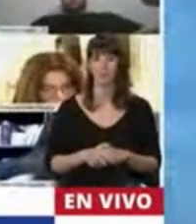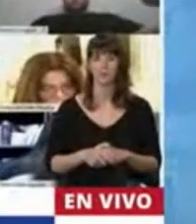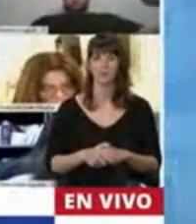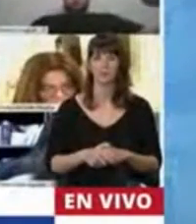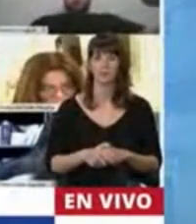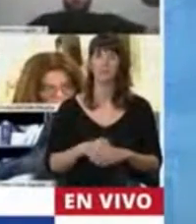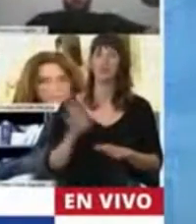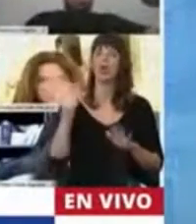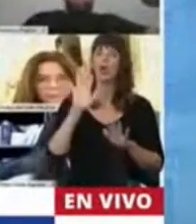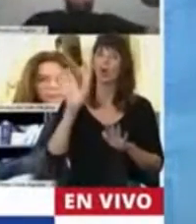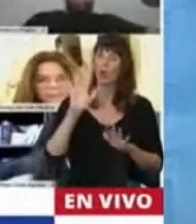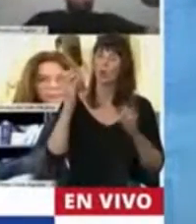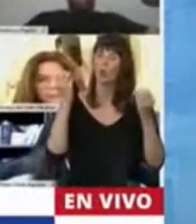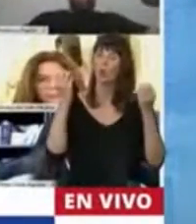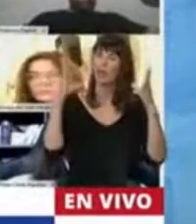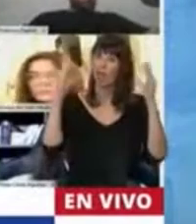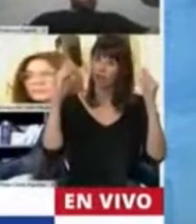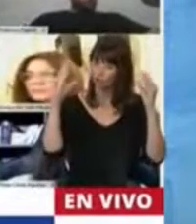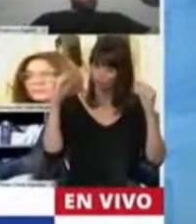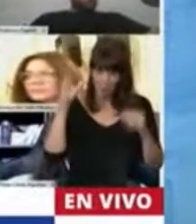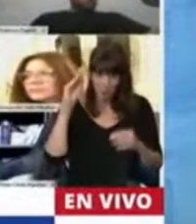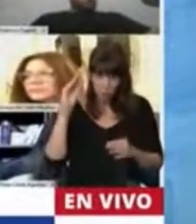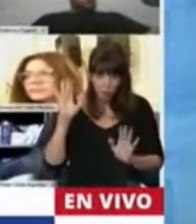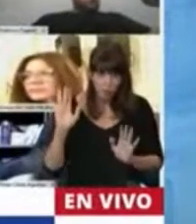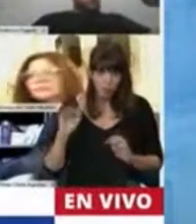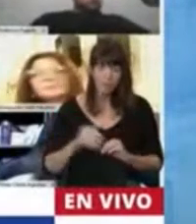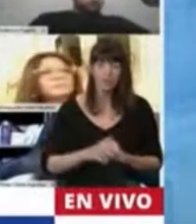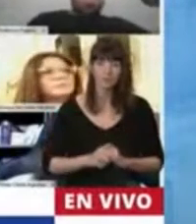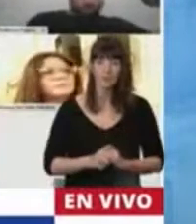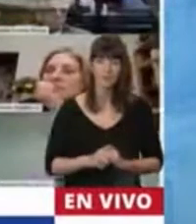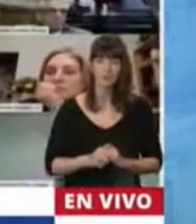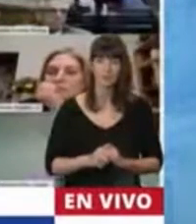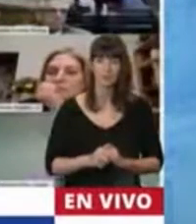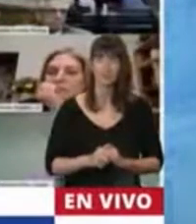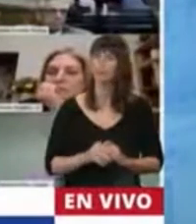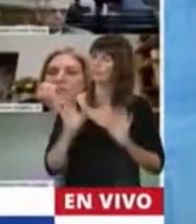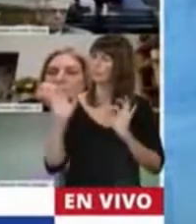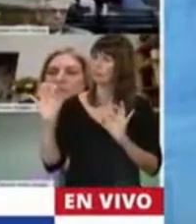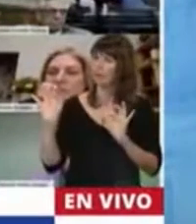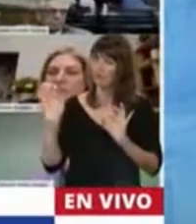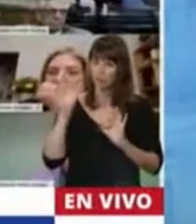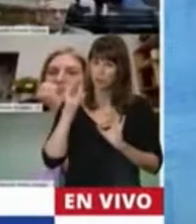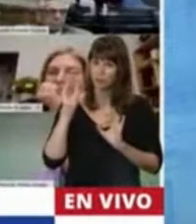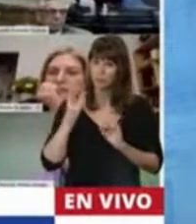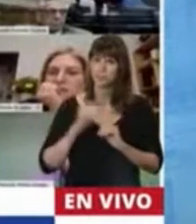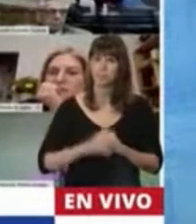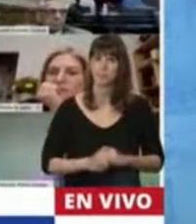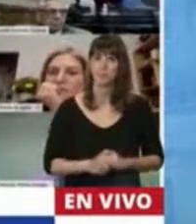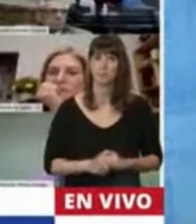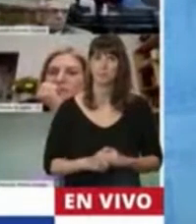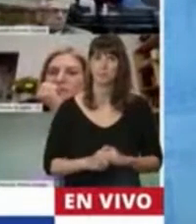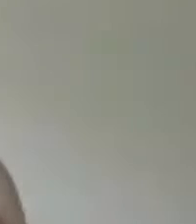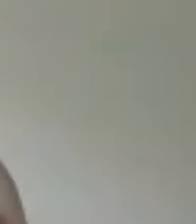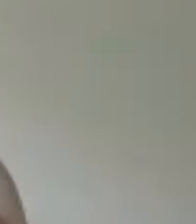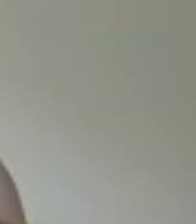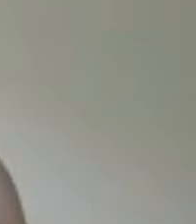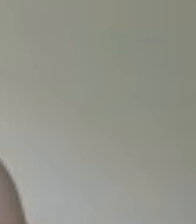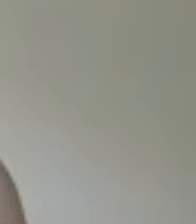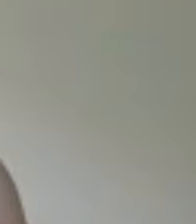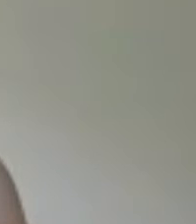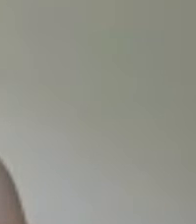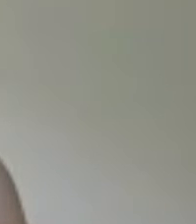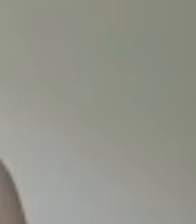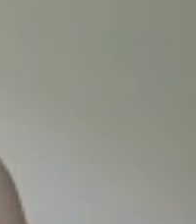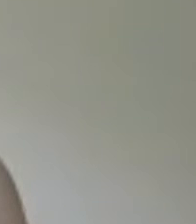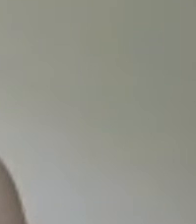una regulación de una modalidad diferente, donde se incorporan derechos que por su especificidad necesitaba